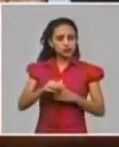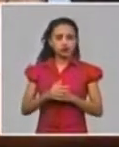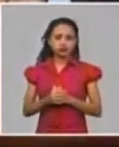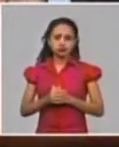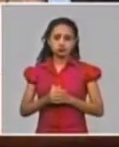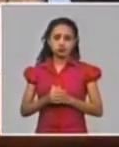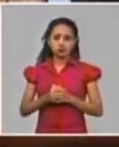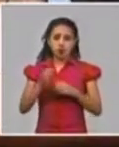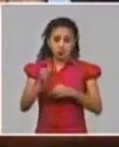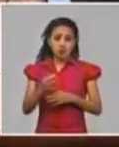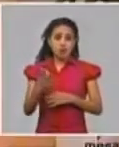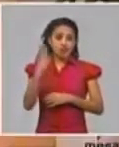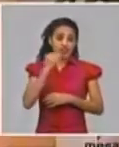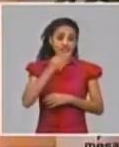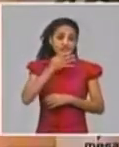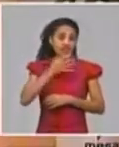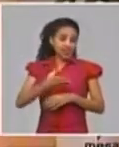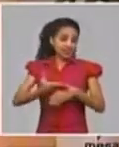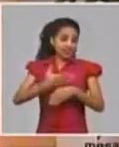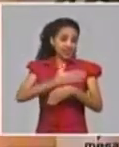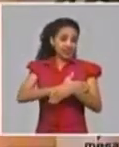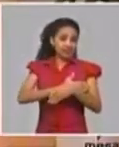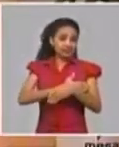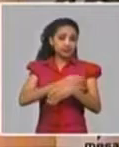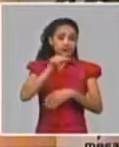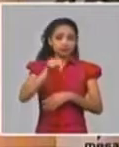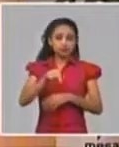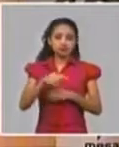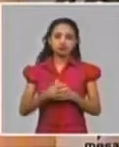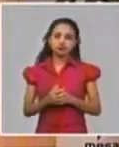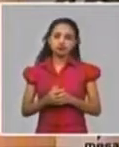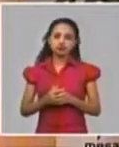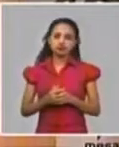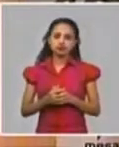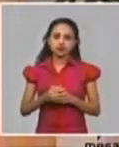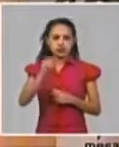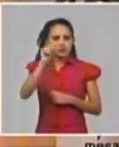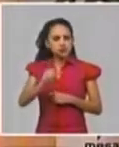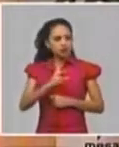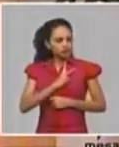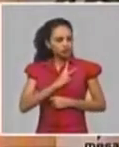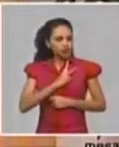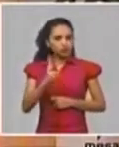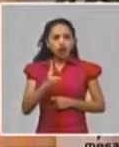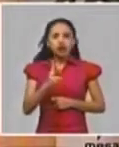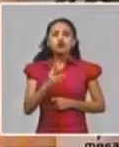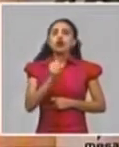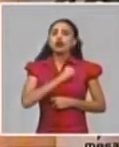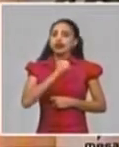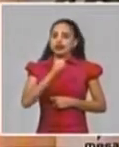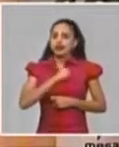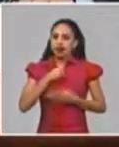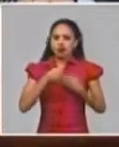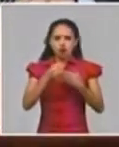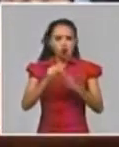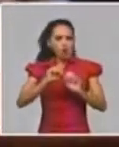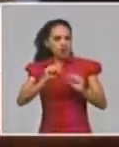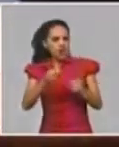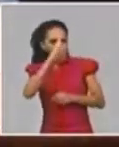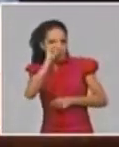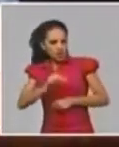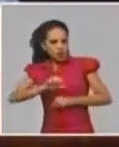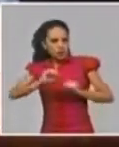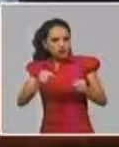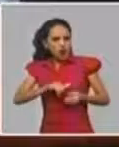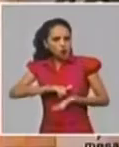dijo Fidel. Es un principio inviolable la voluntariedad para salir a cumplir. Nadie es obligado a ir a Nadie es